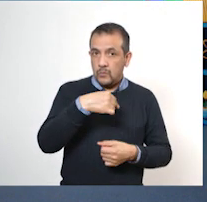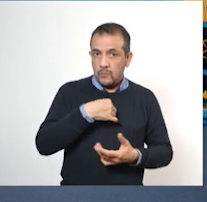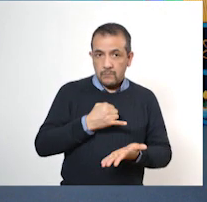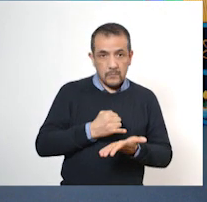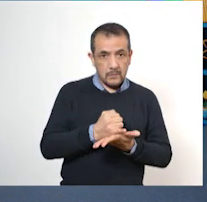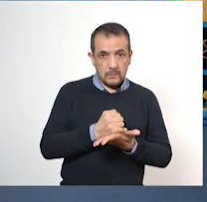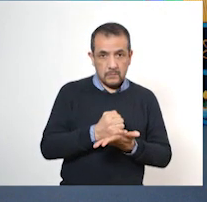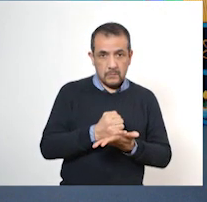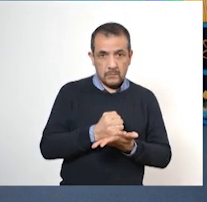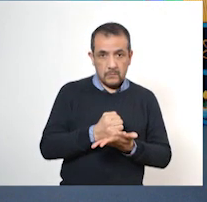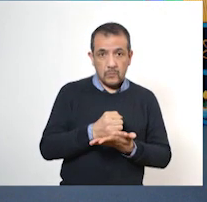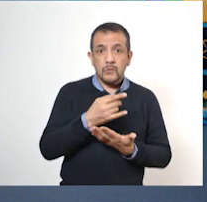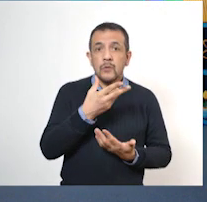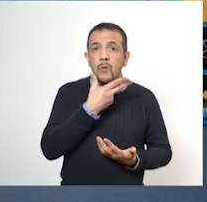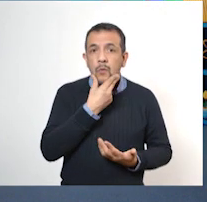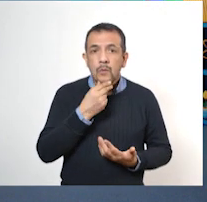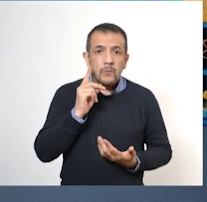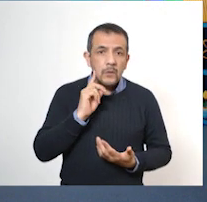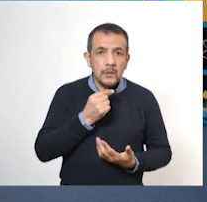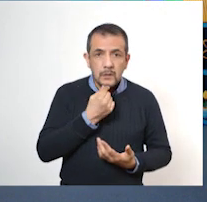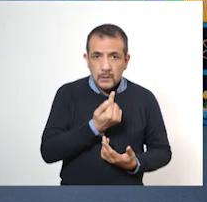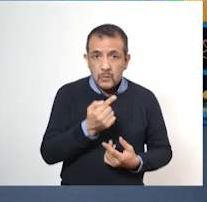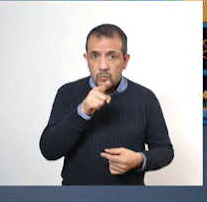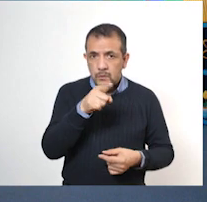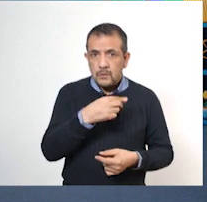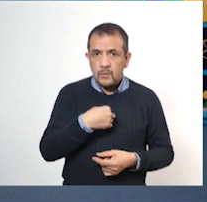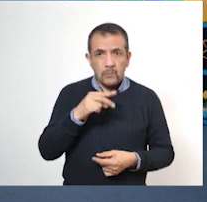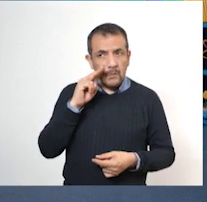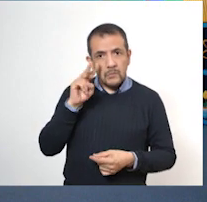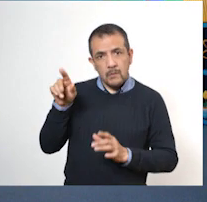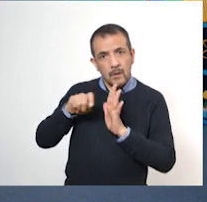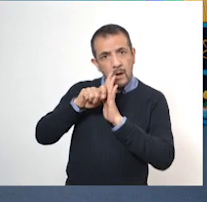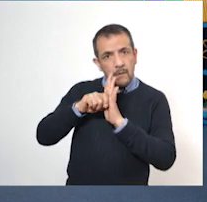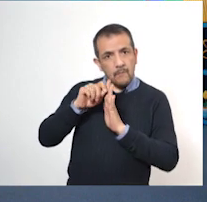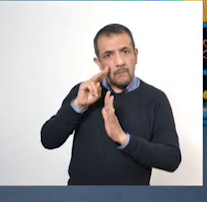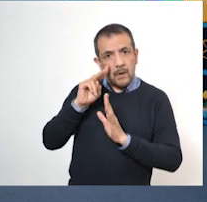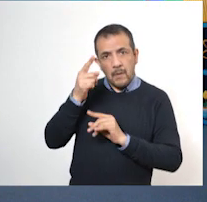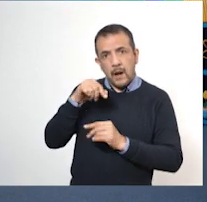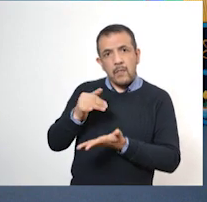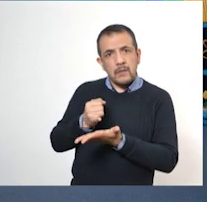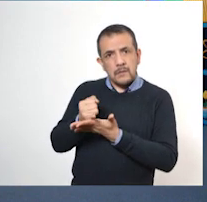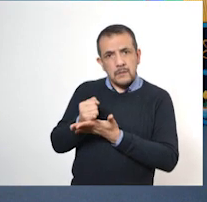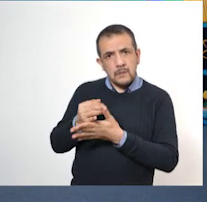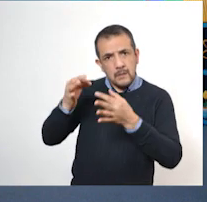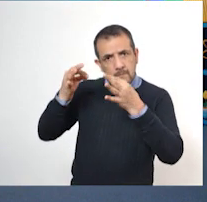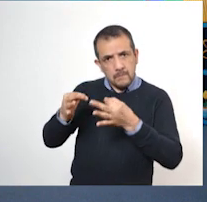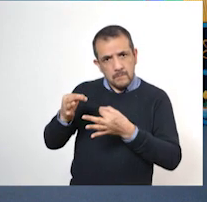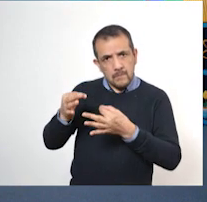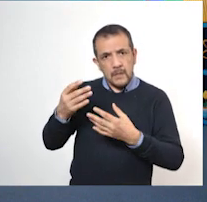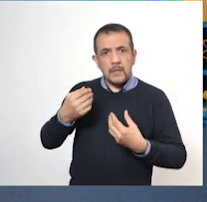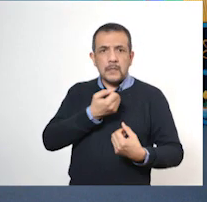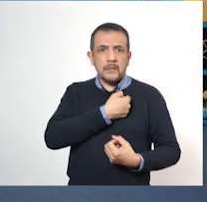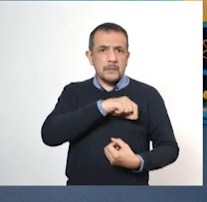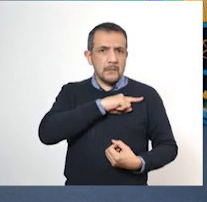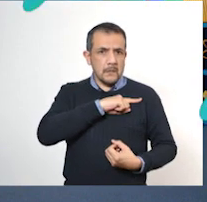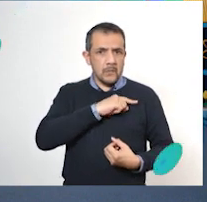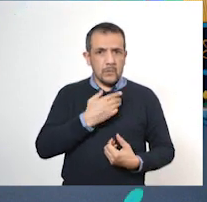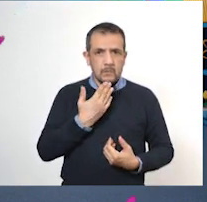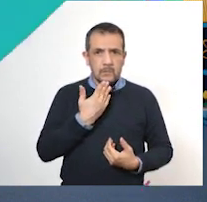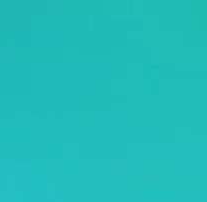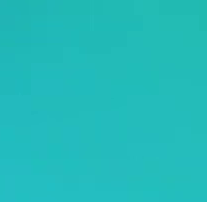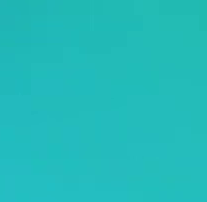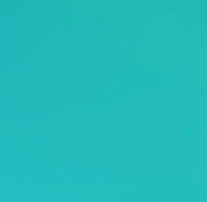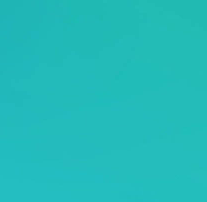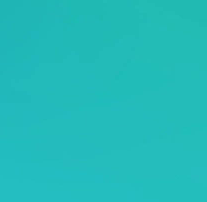nuestro consumo. Niñas y niños, vamos a ver este video para seguir tomando decisiones que nos ayuden a tener una